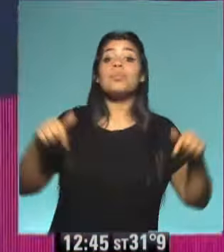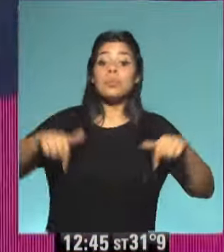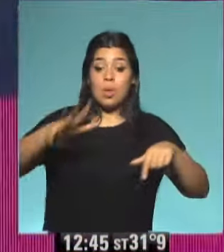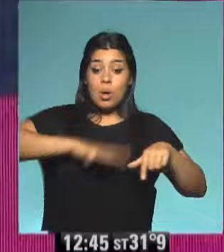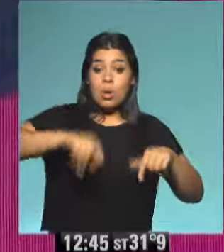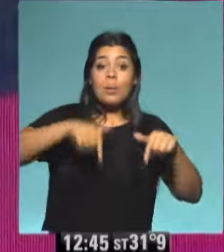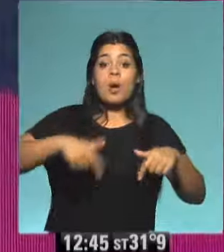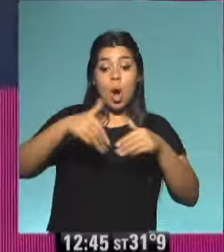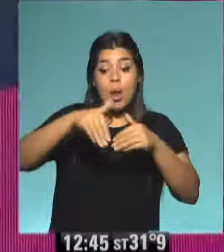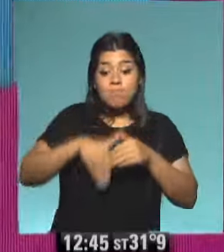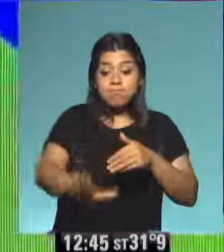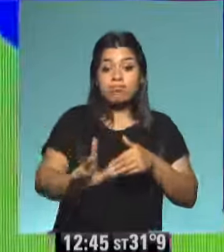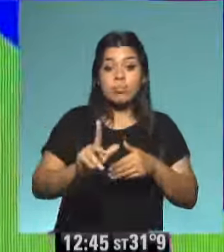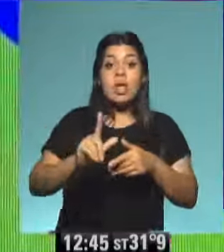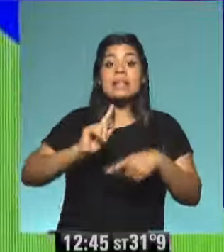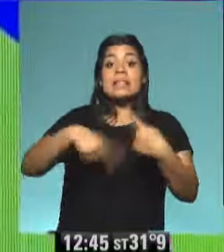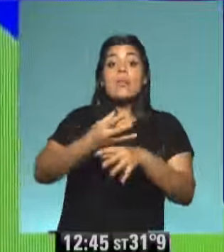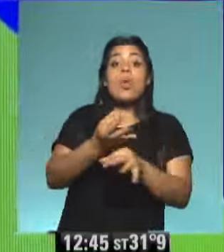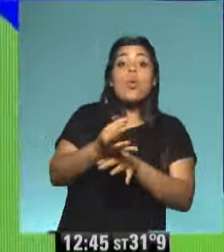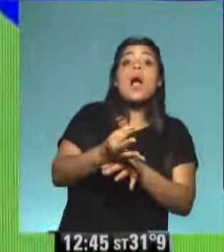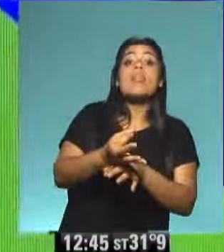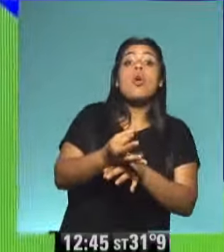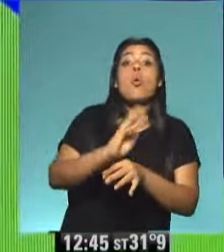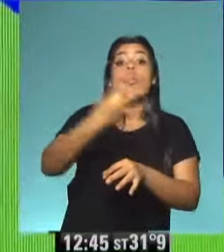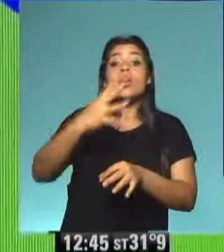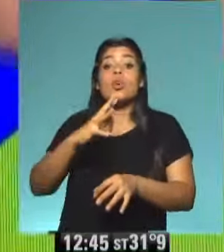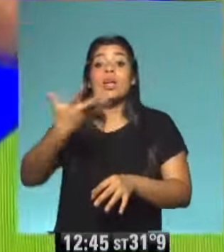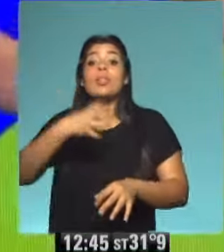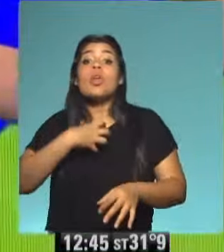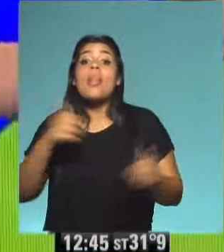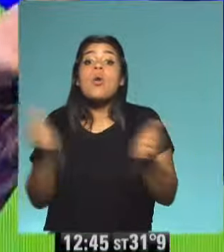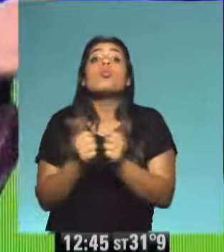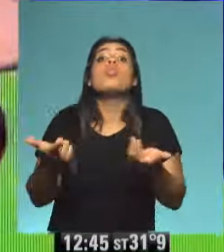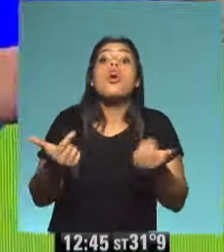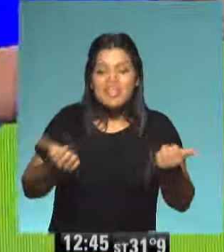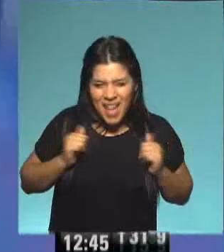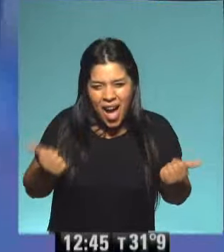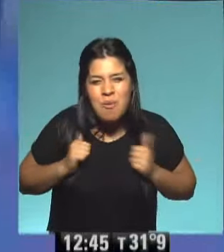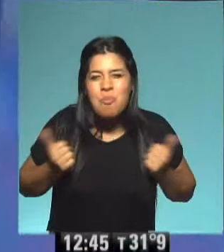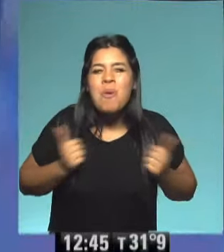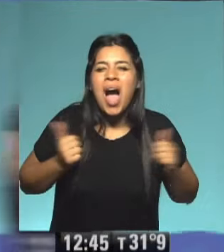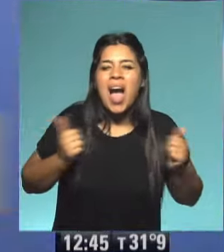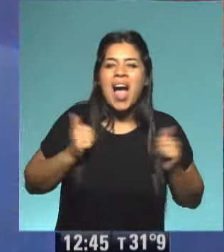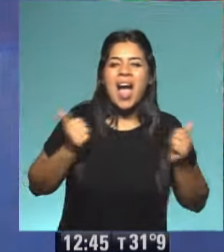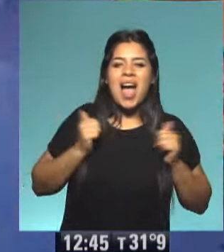A partir de ahora se va a llamar Seguimos Educando, cuarto y quinto, con Zamba.